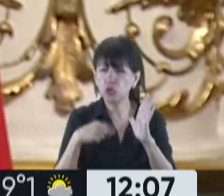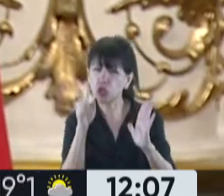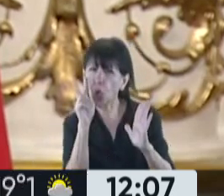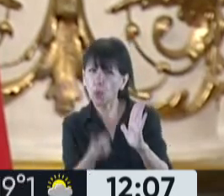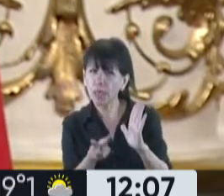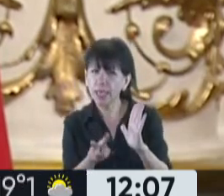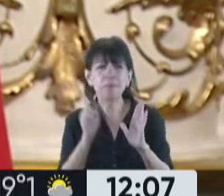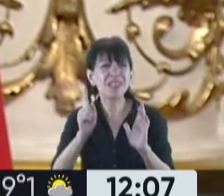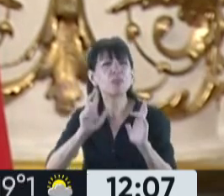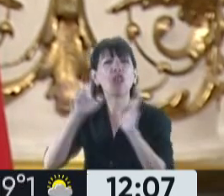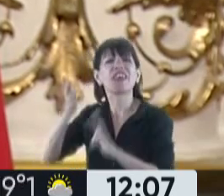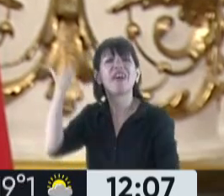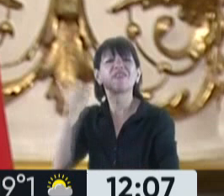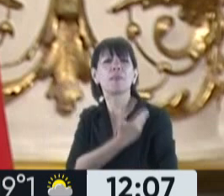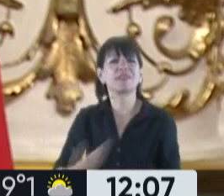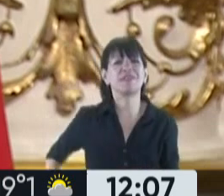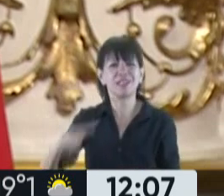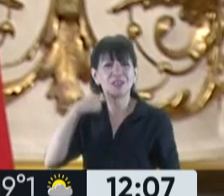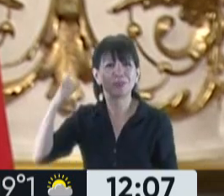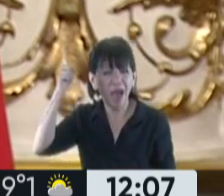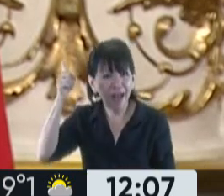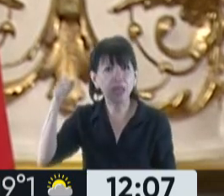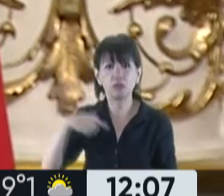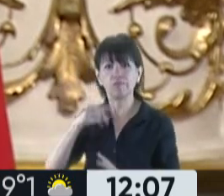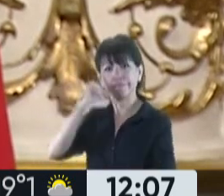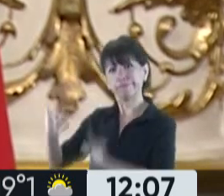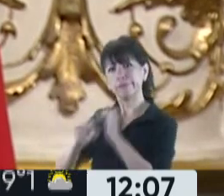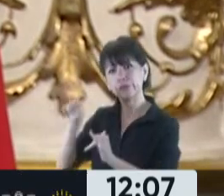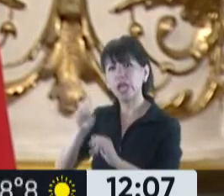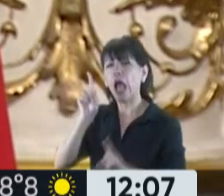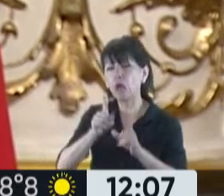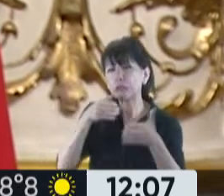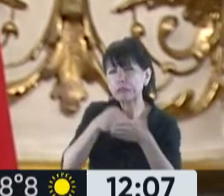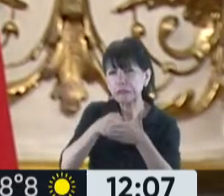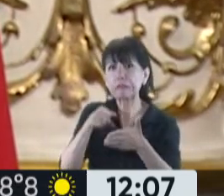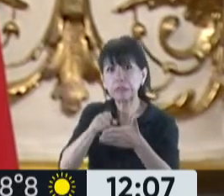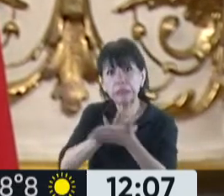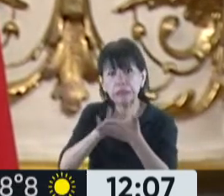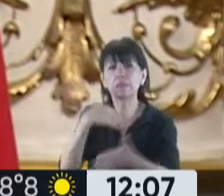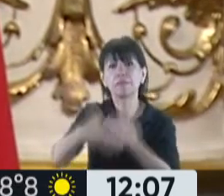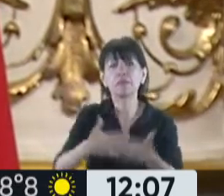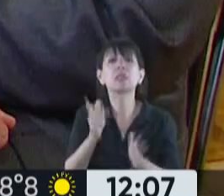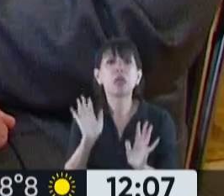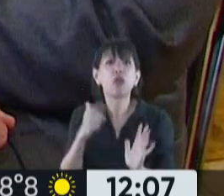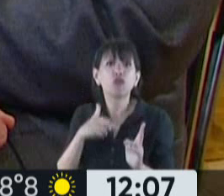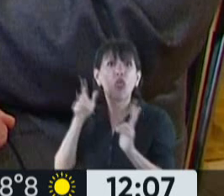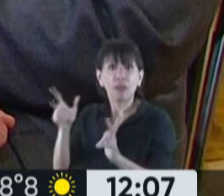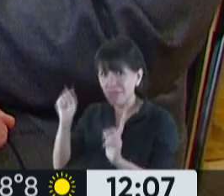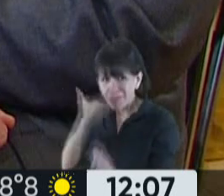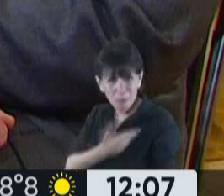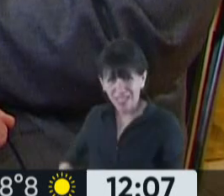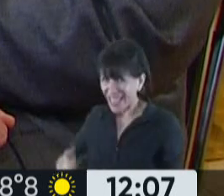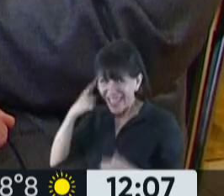Sánchez y a Josep Borrell, como para poder avanzar, pero que creo que si todos ponemos voluntad, como bien me dijo el